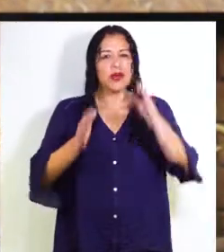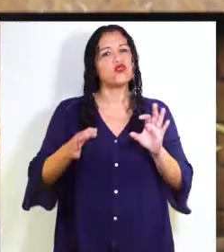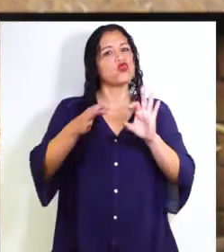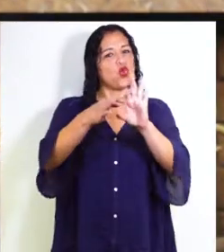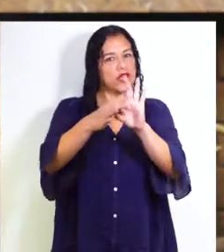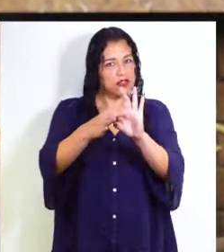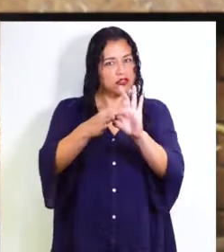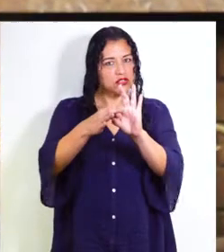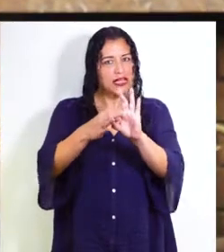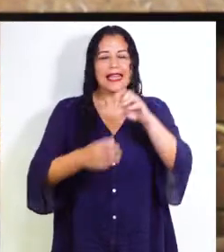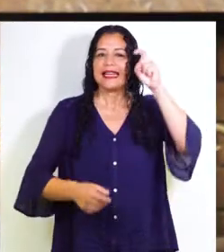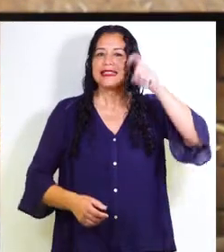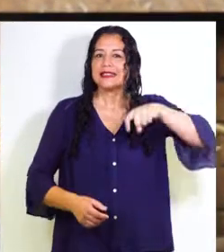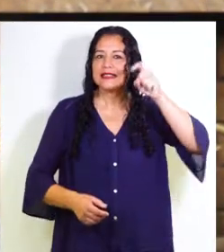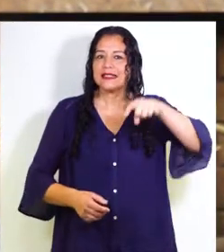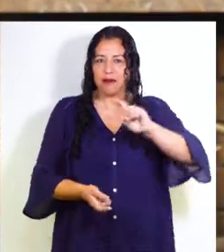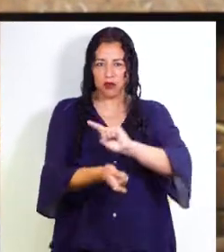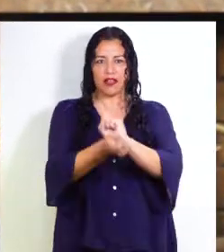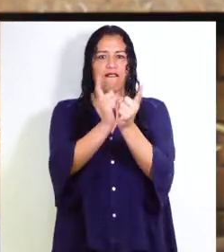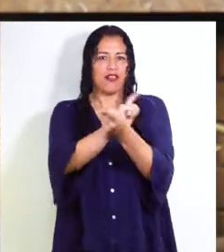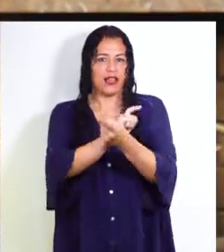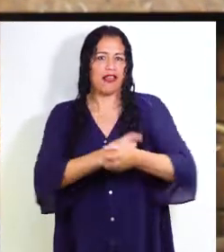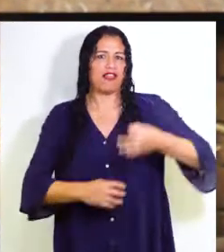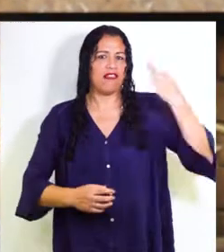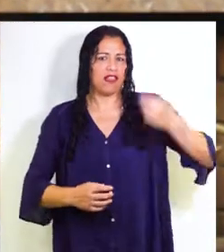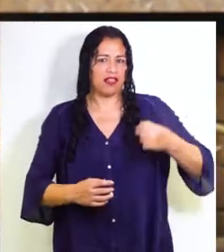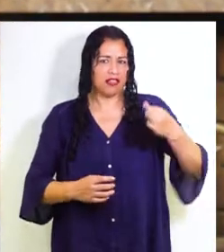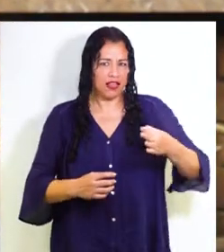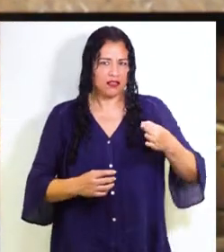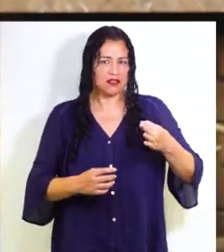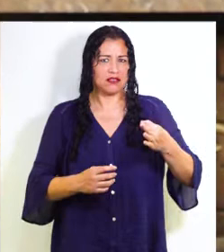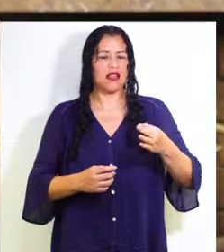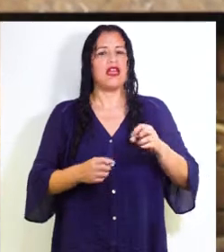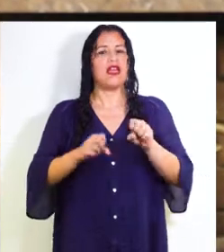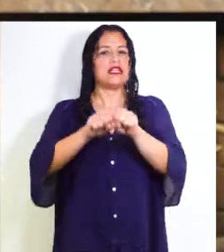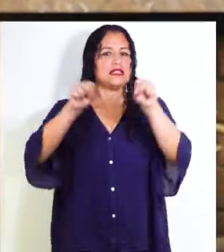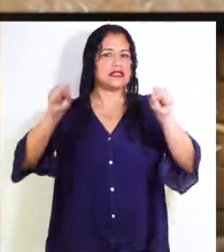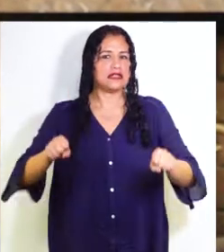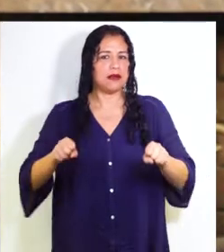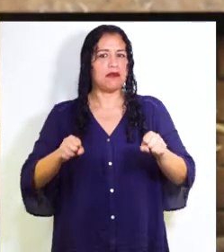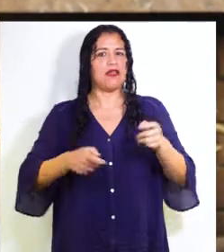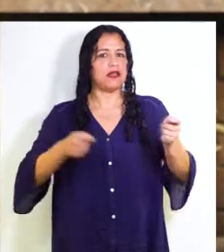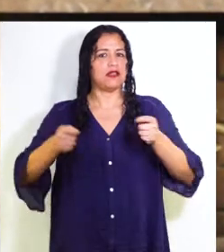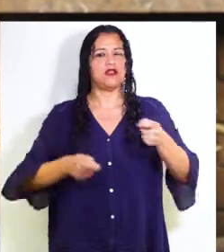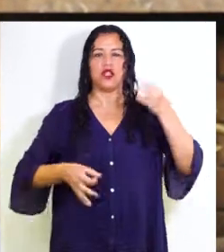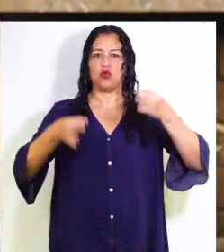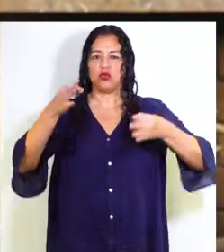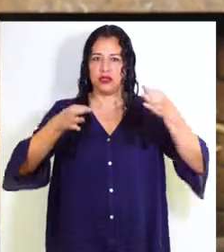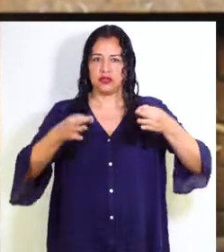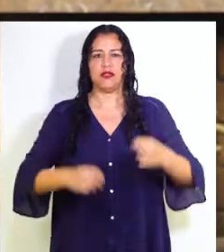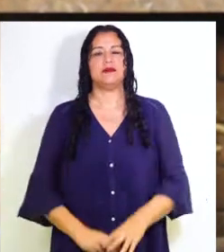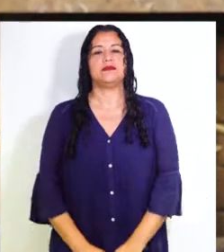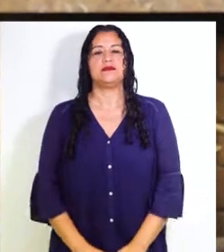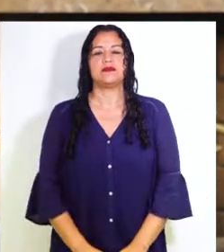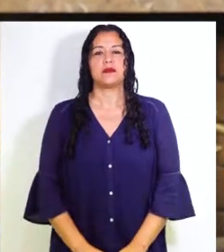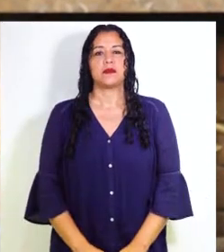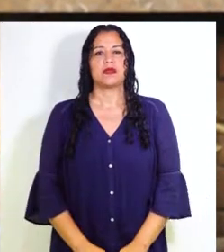Lo que nos junta a los peruanos es la necesidad de lograr una profunda renovación del sistema de administración de